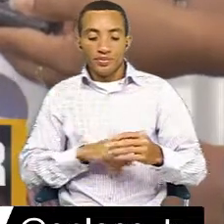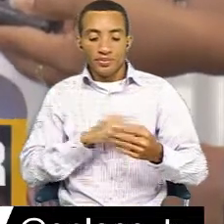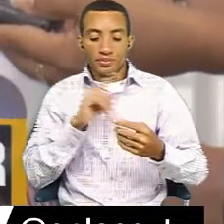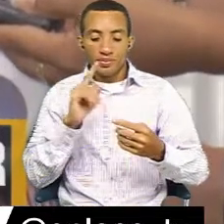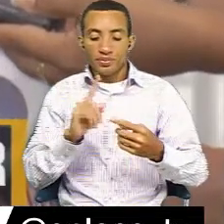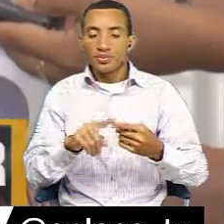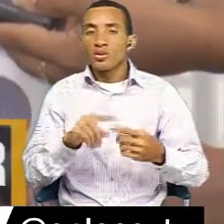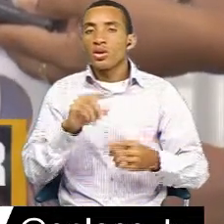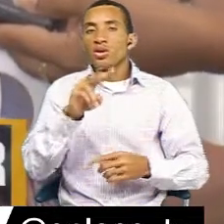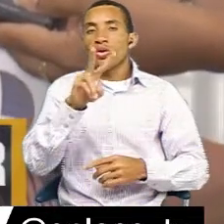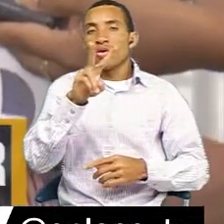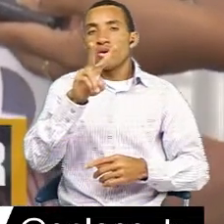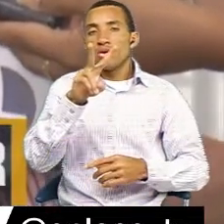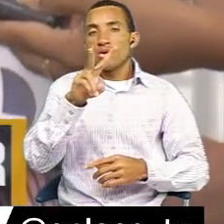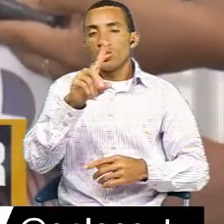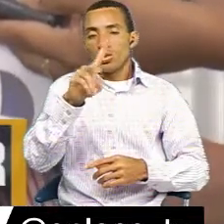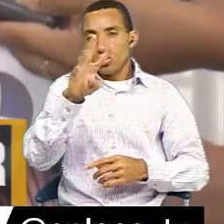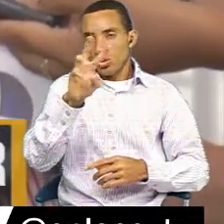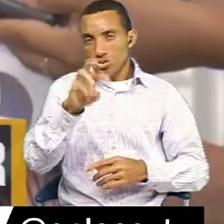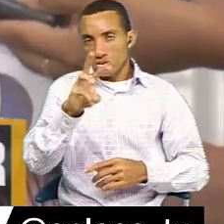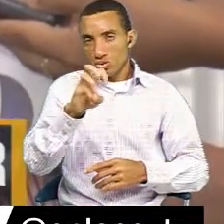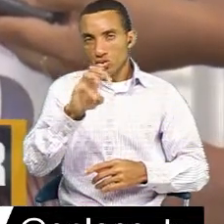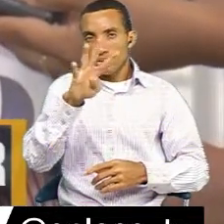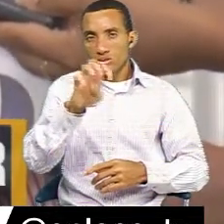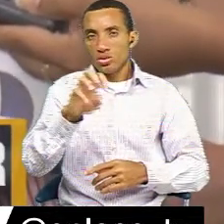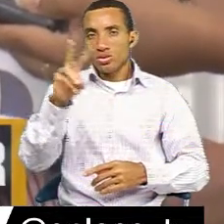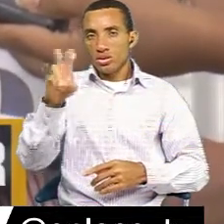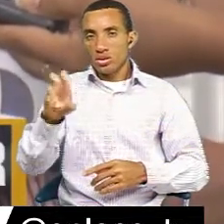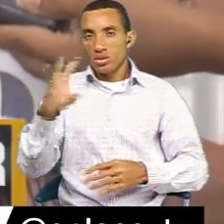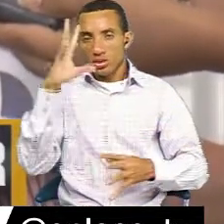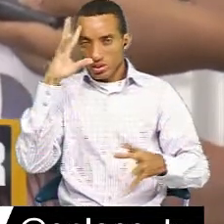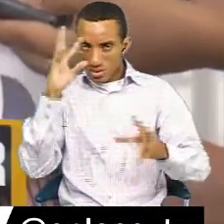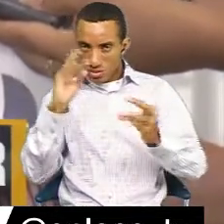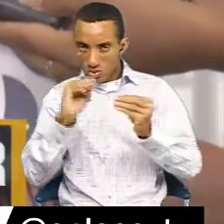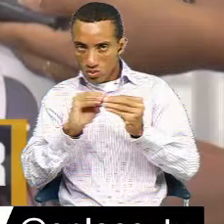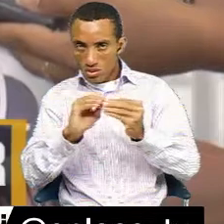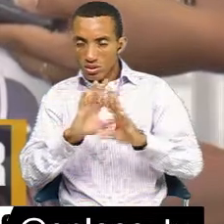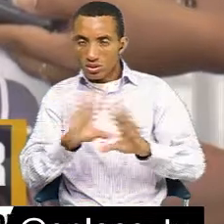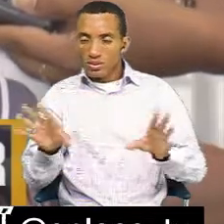897 preacuerdos y se han logrado obtener